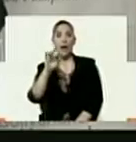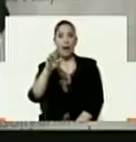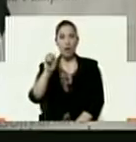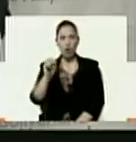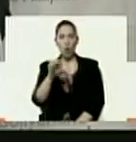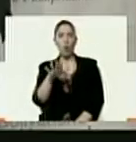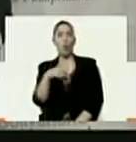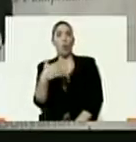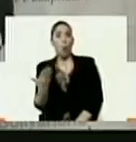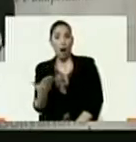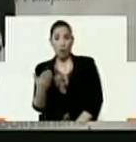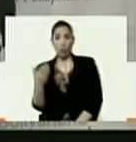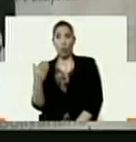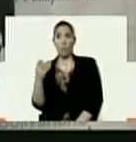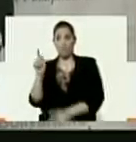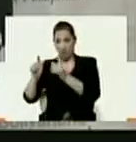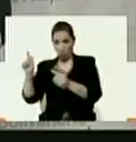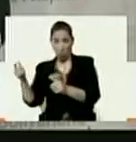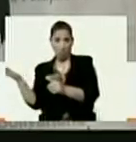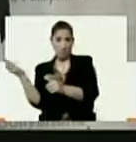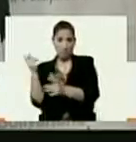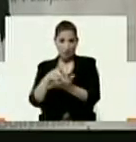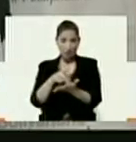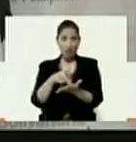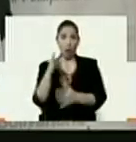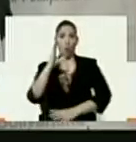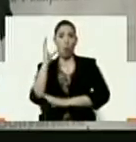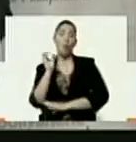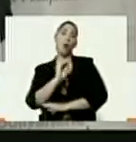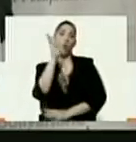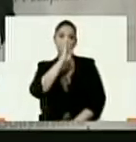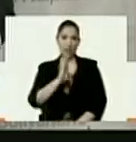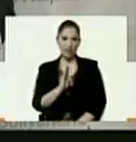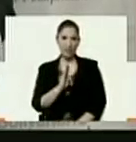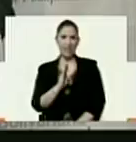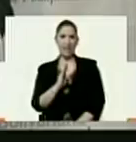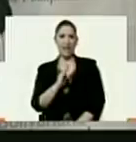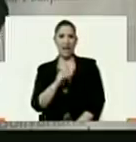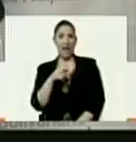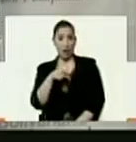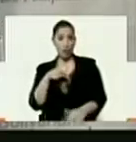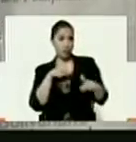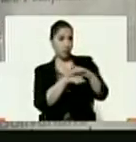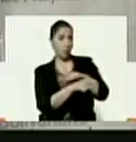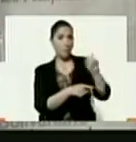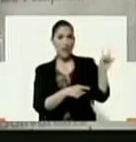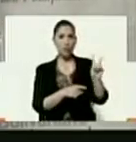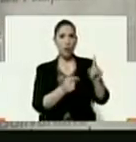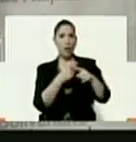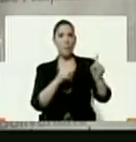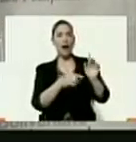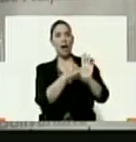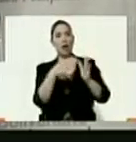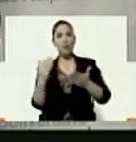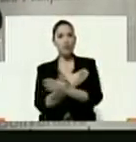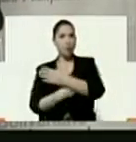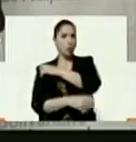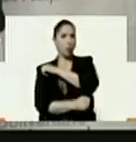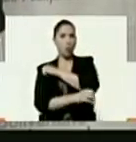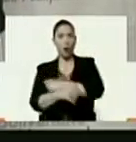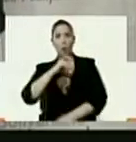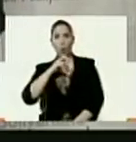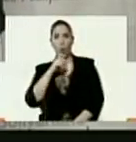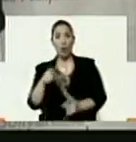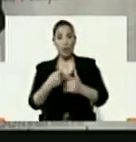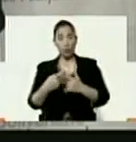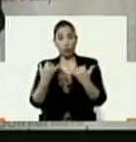Colombia, quienes se ocupaban de la explotación indiscriminada del oro allí. En este momento, Venezuela, respetando